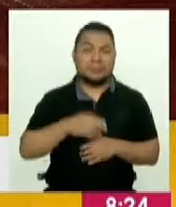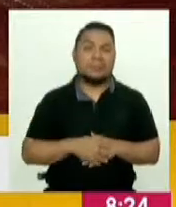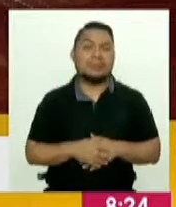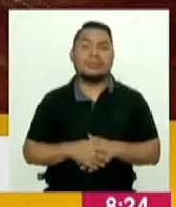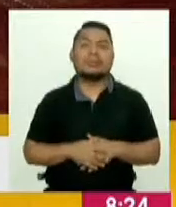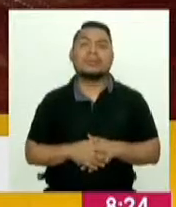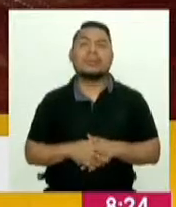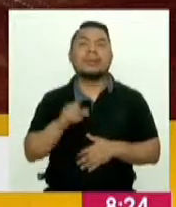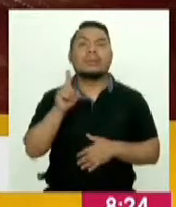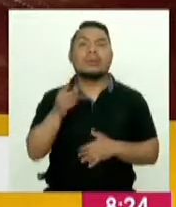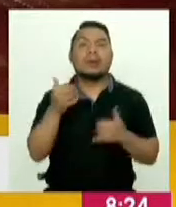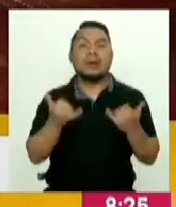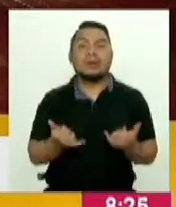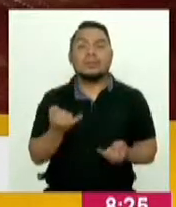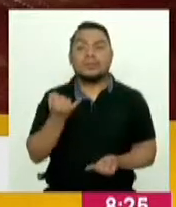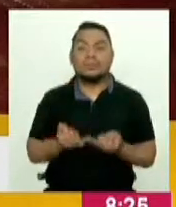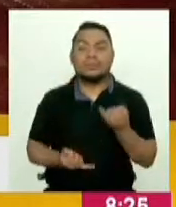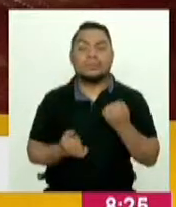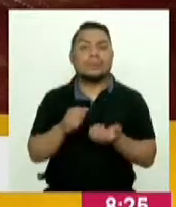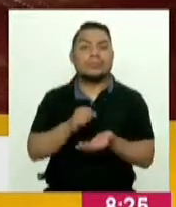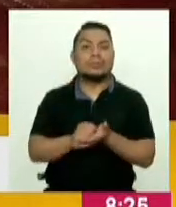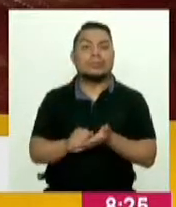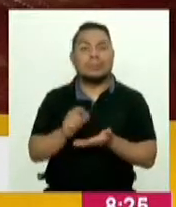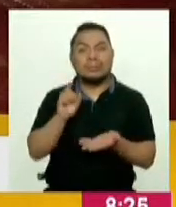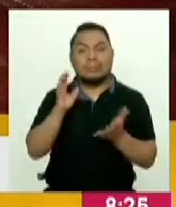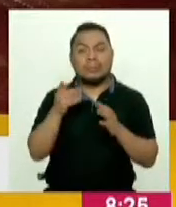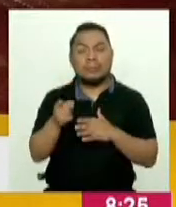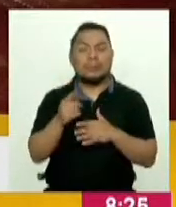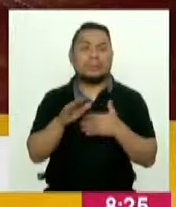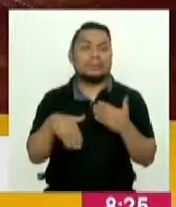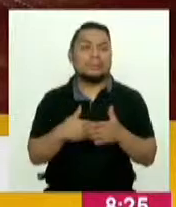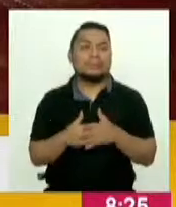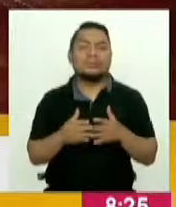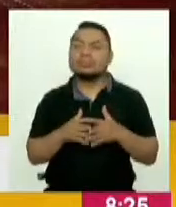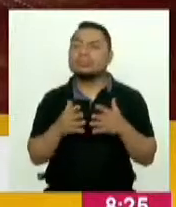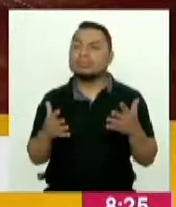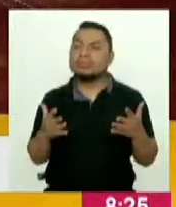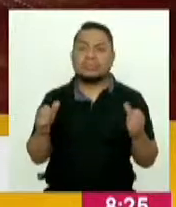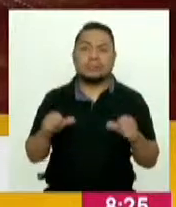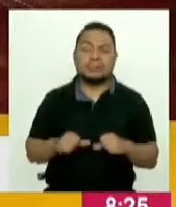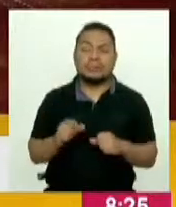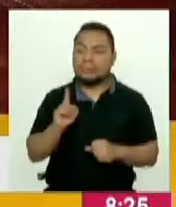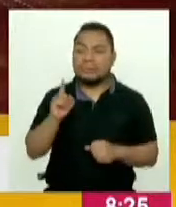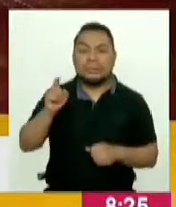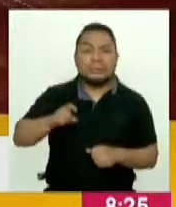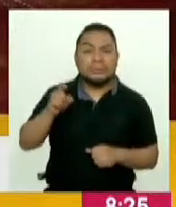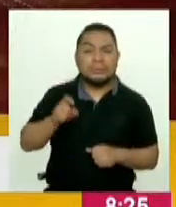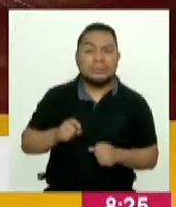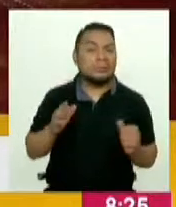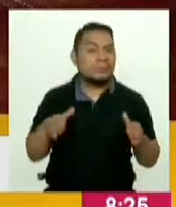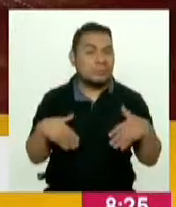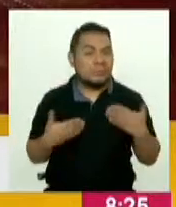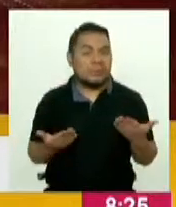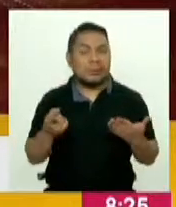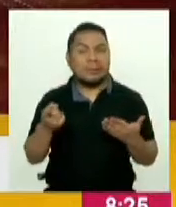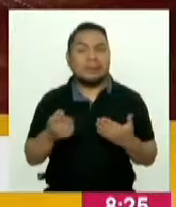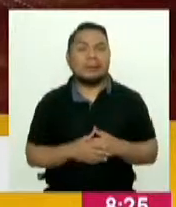Pero ahora, en estos últimos meses, pareciera que eso se ha depreciado tanto que ya no necesariamente podrían